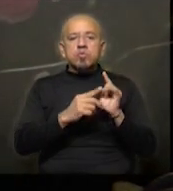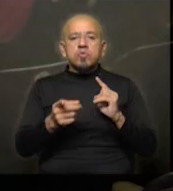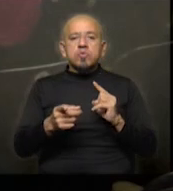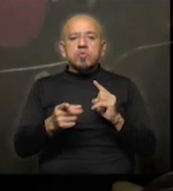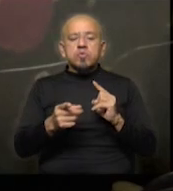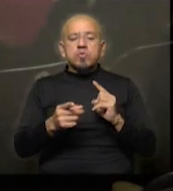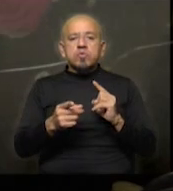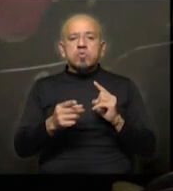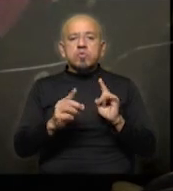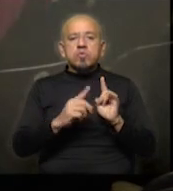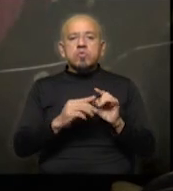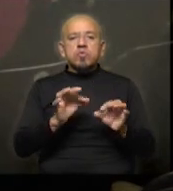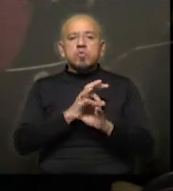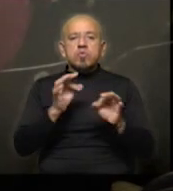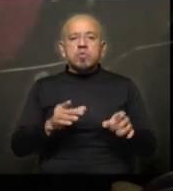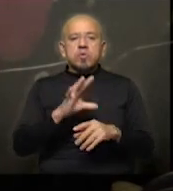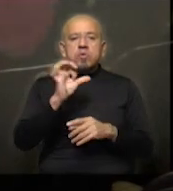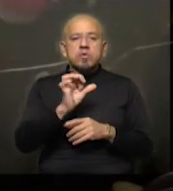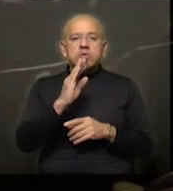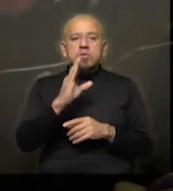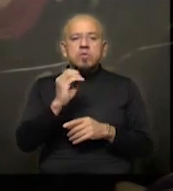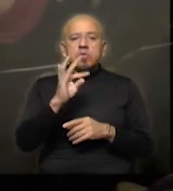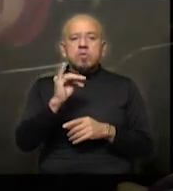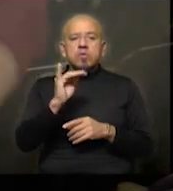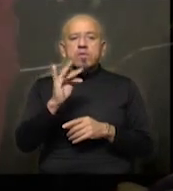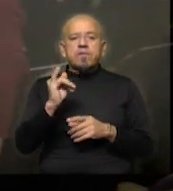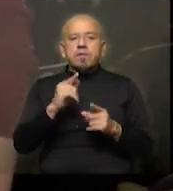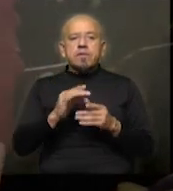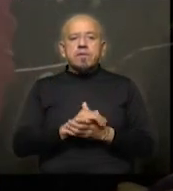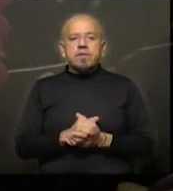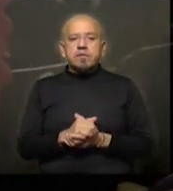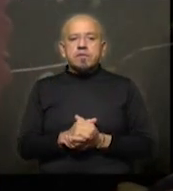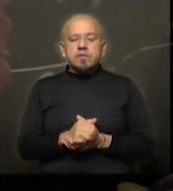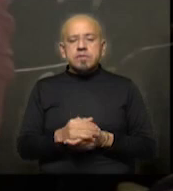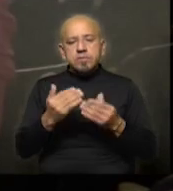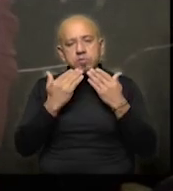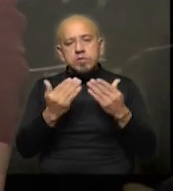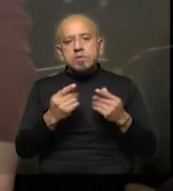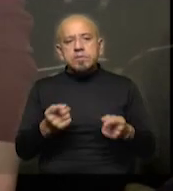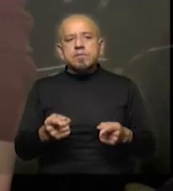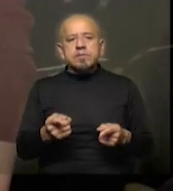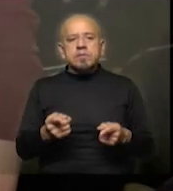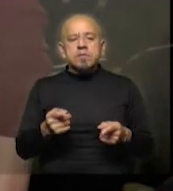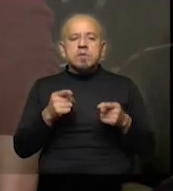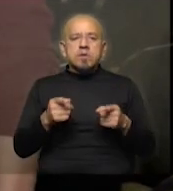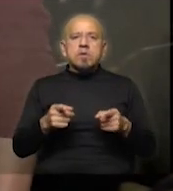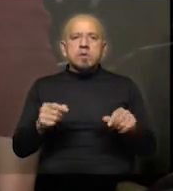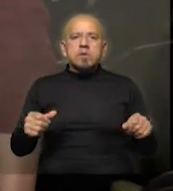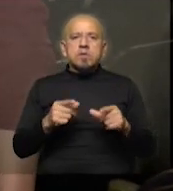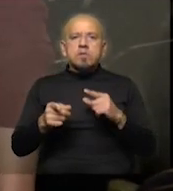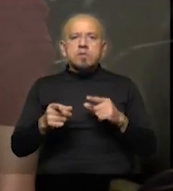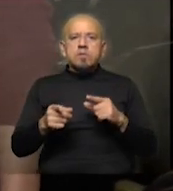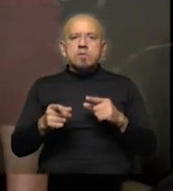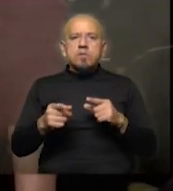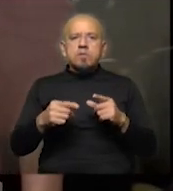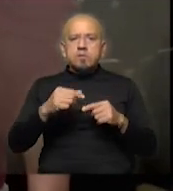YouTube bar pinau o en Spotify Escuchar nuestra música o ver nuestros videos Lucho Muchísimas gracias recordarles que Esto va a ser entonces eh la